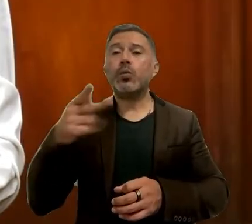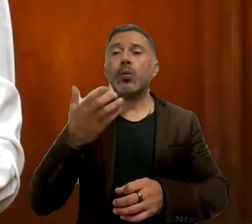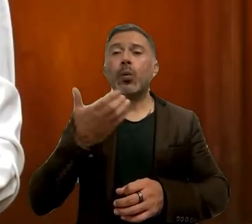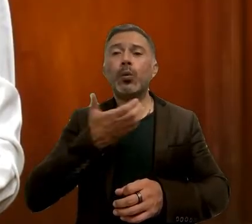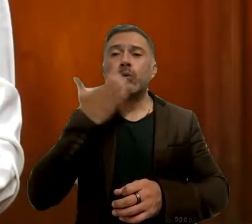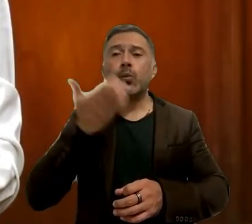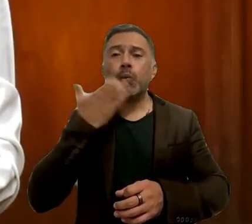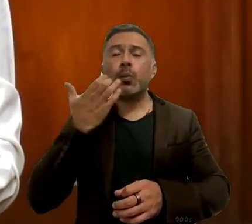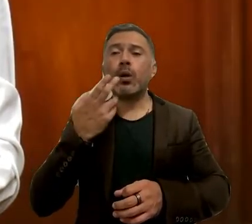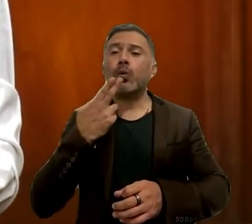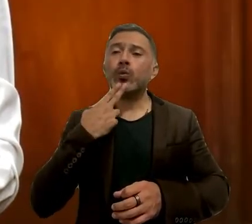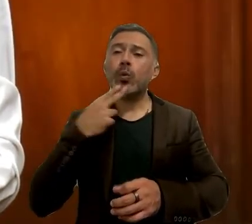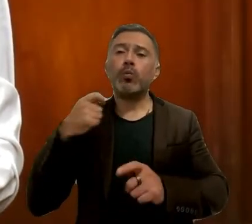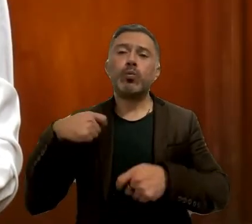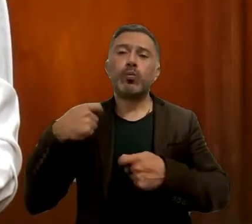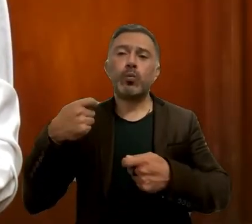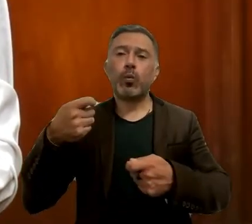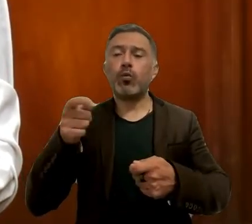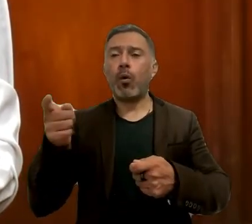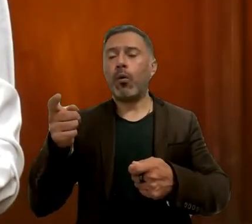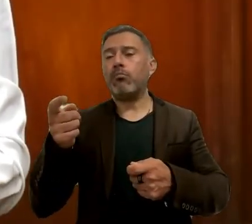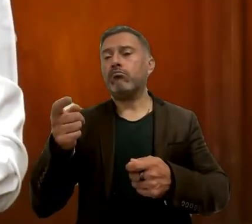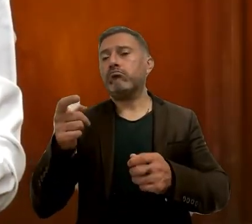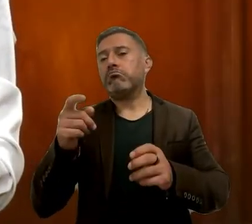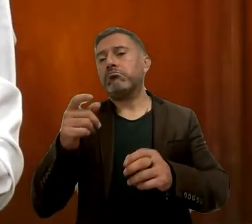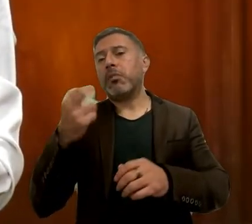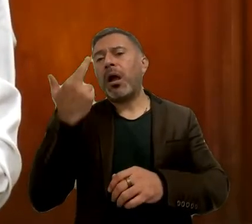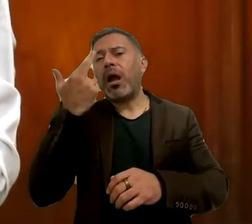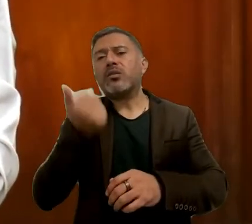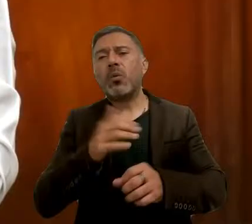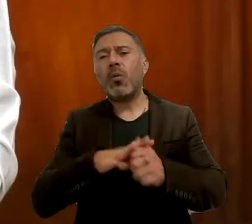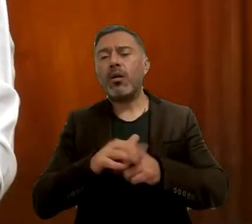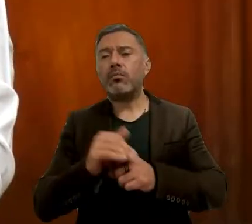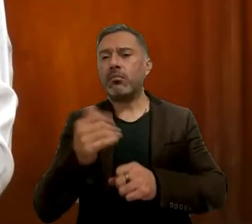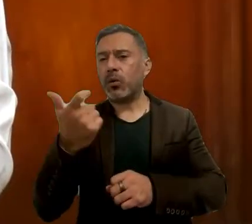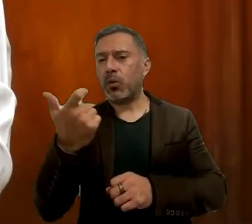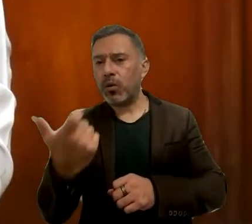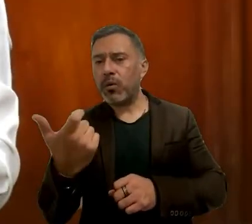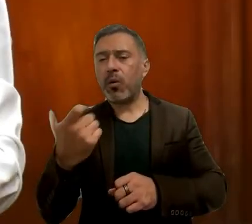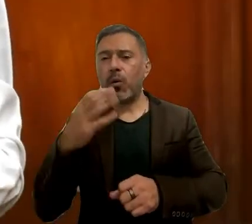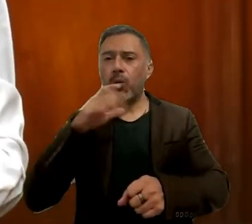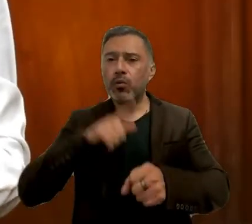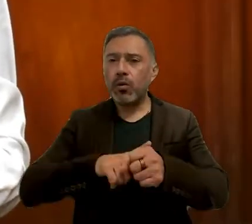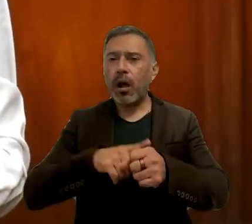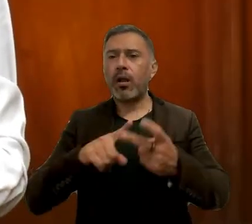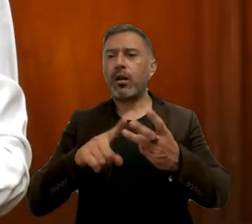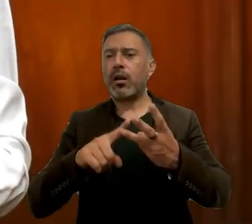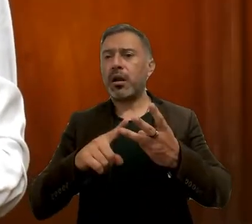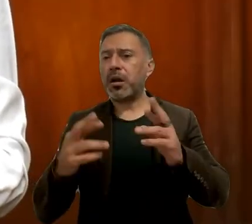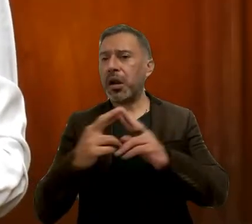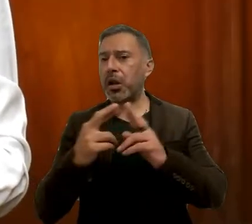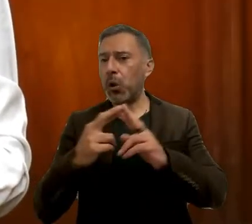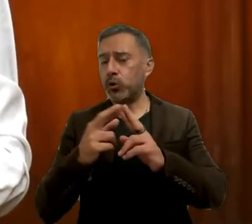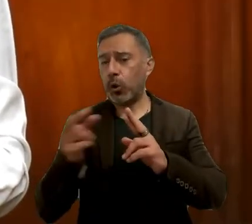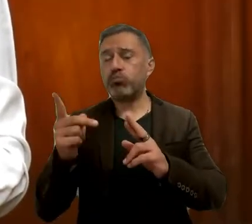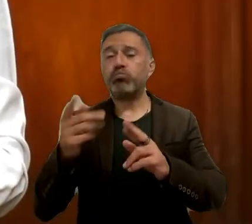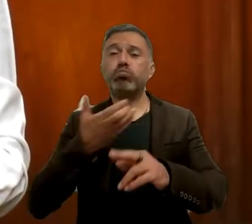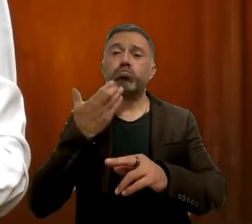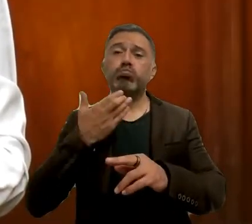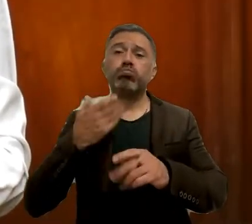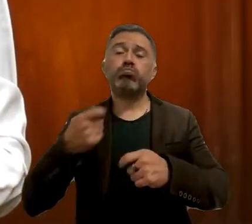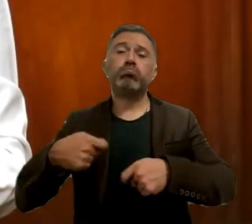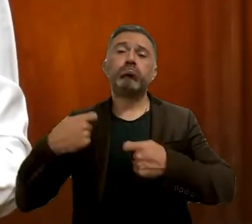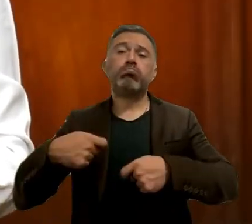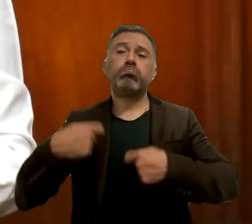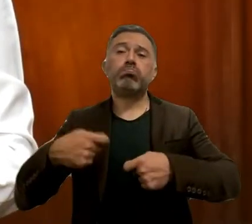por motivos culturales, económicos o religiosos, lo que hace un fenómeno normalizado. Además,